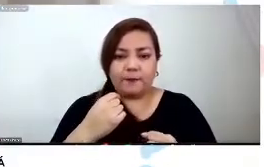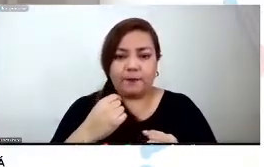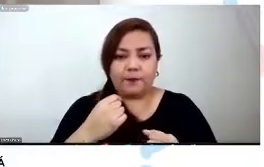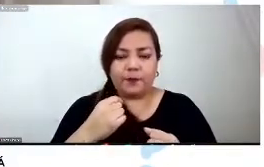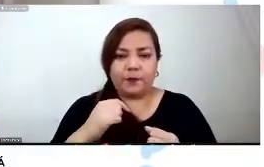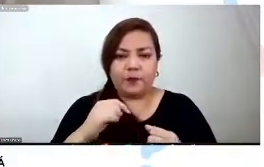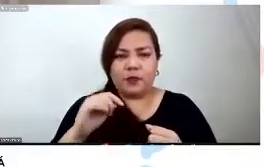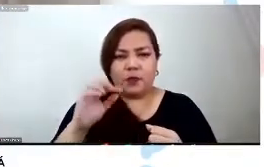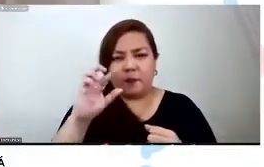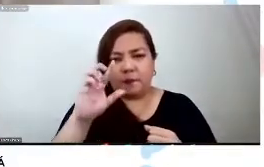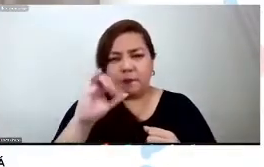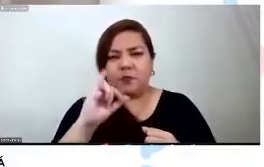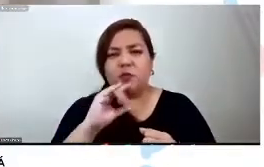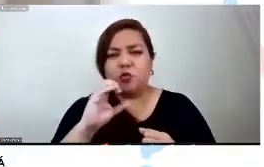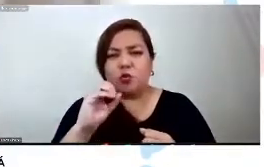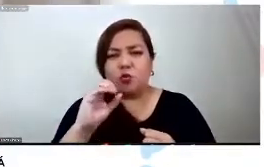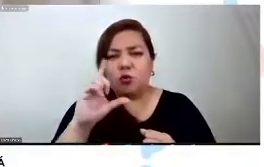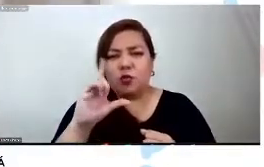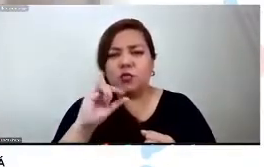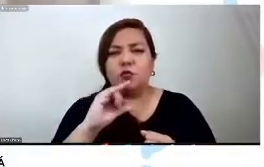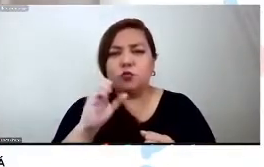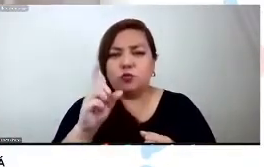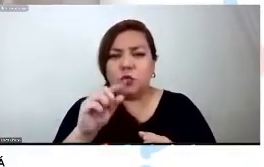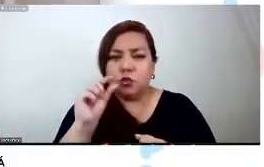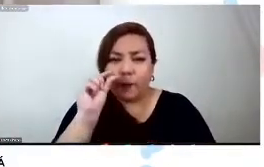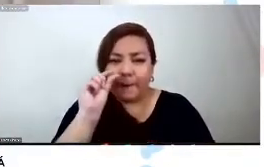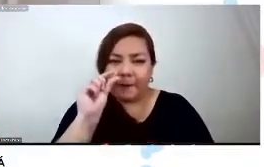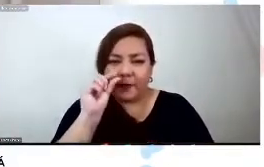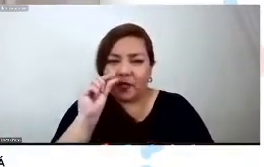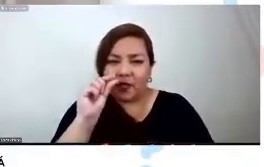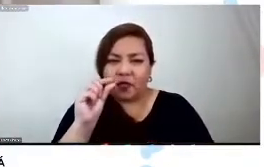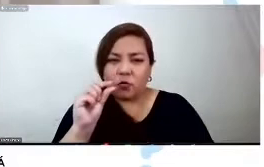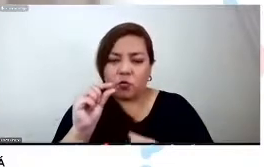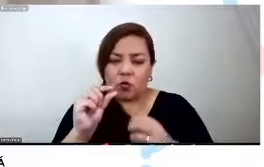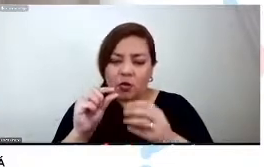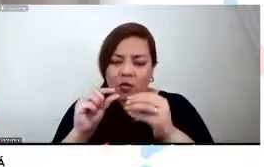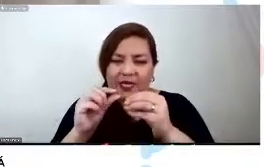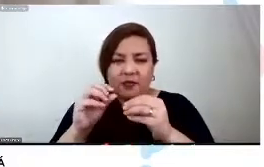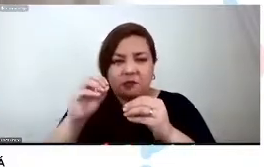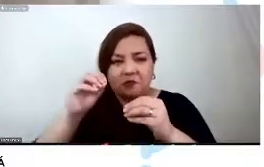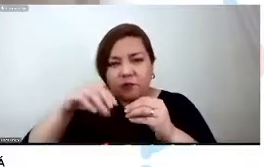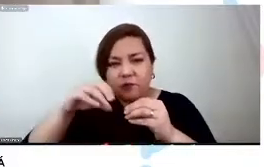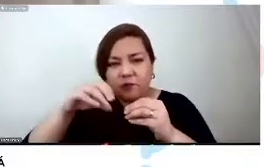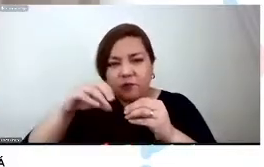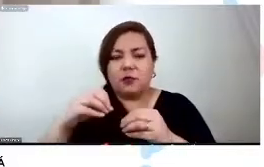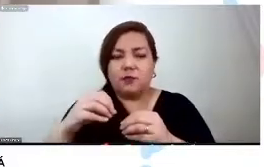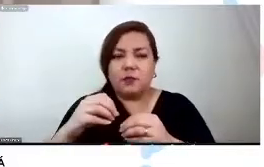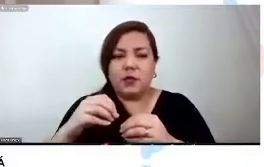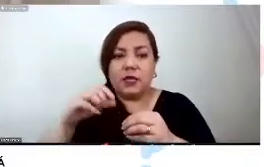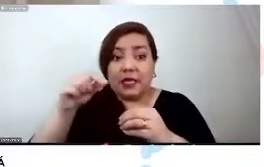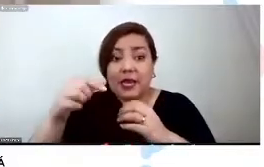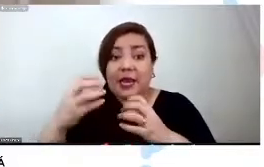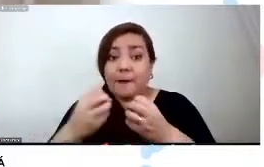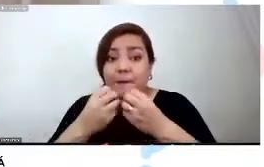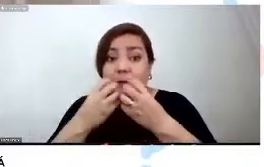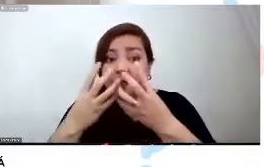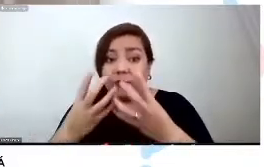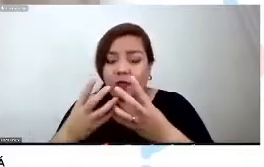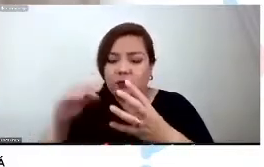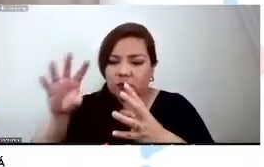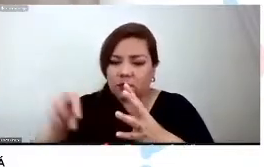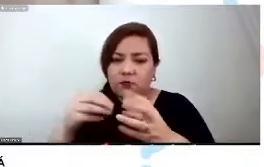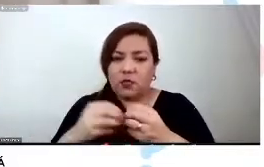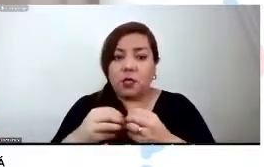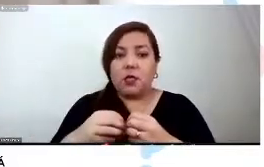fitolitos, que son pequeños cristales que se depositan en las plantas y les permiten acercarse en cierta